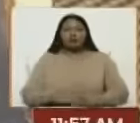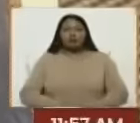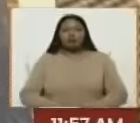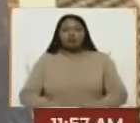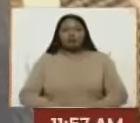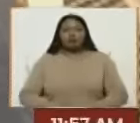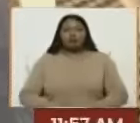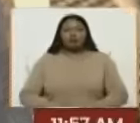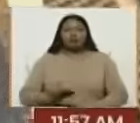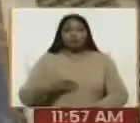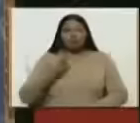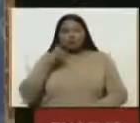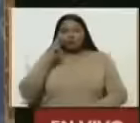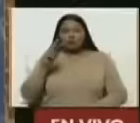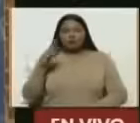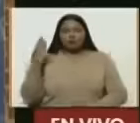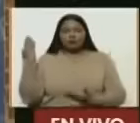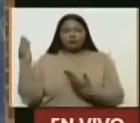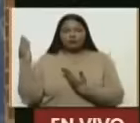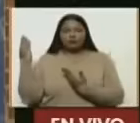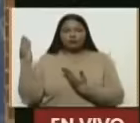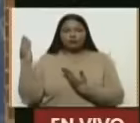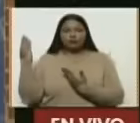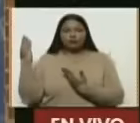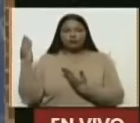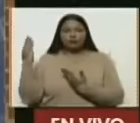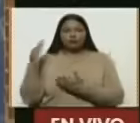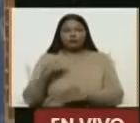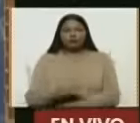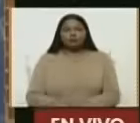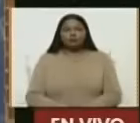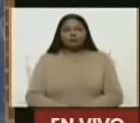Podremos ver igualmente en pantalla